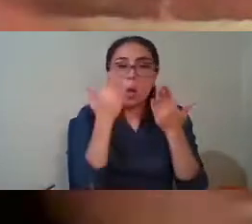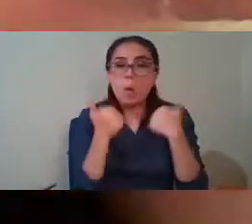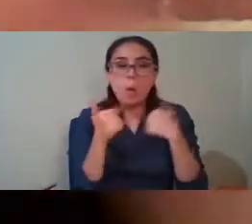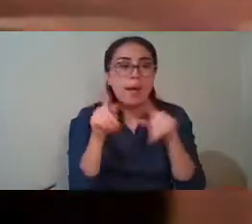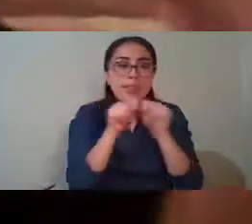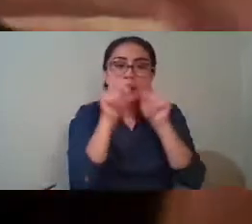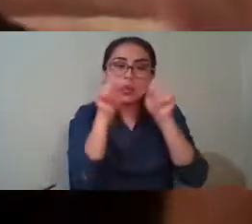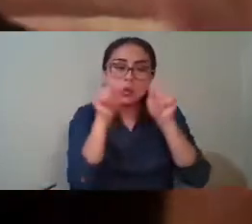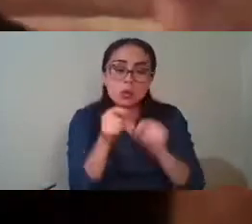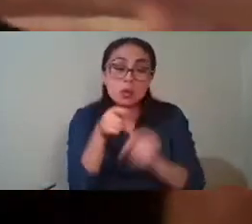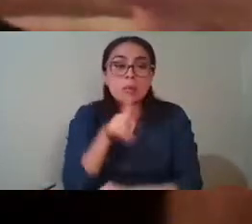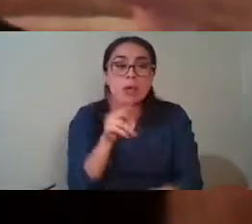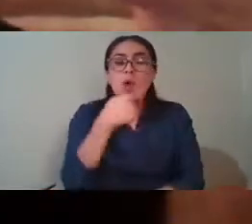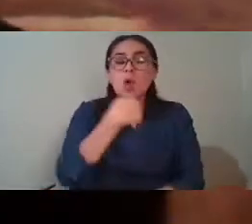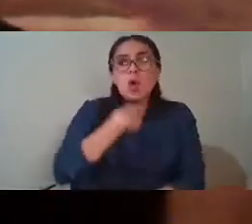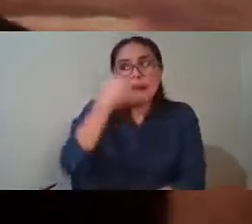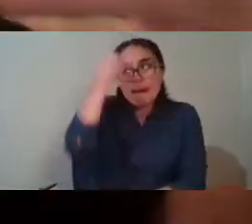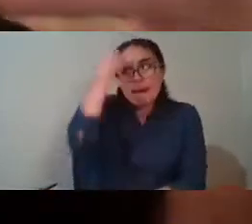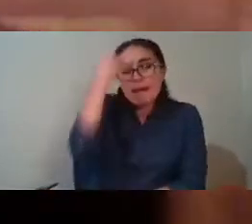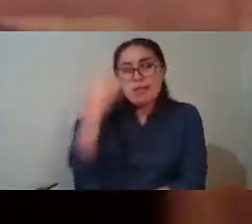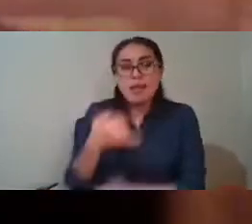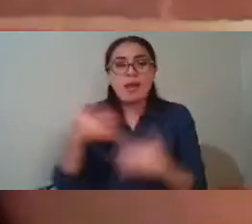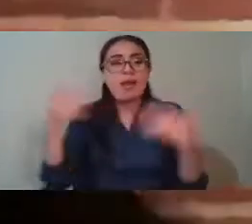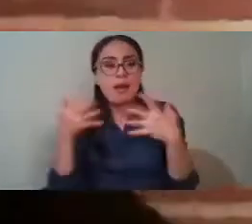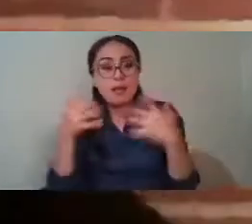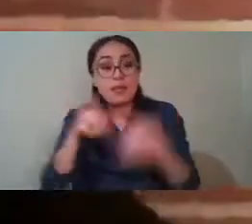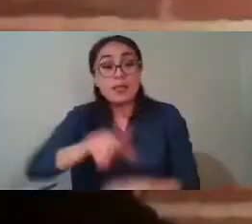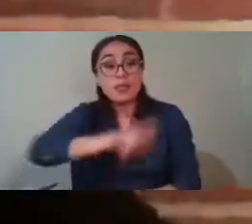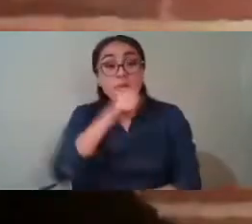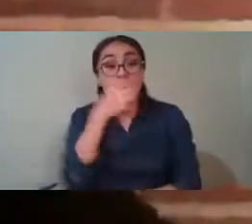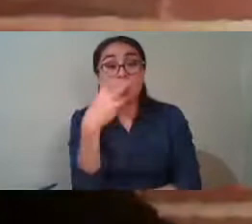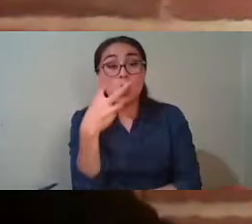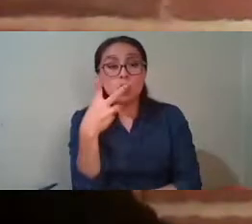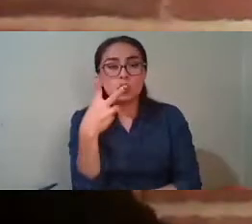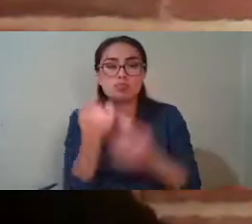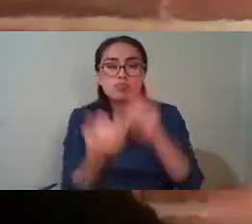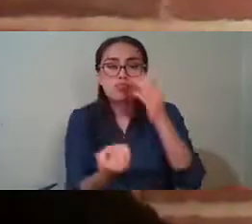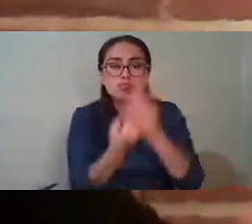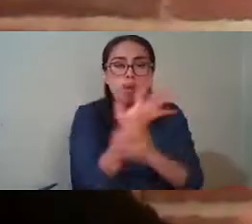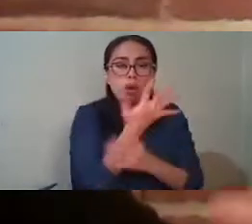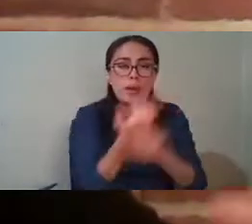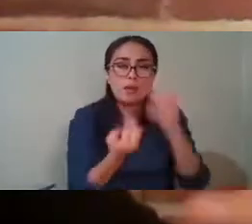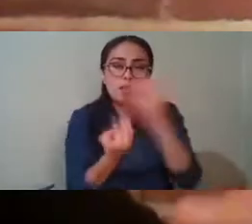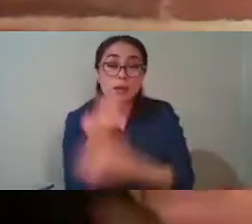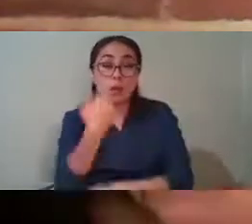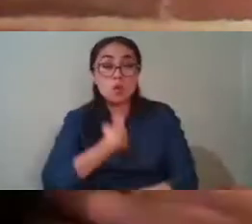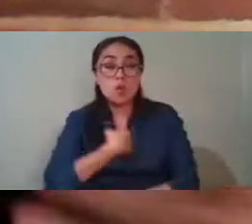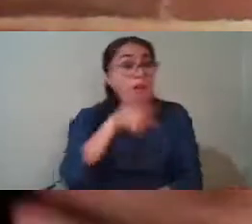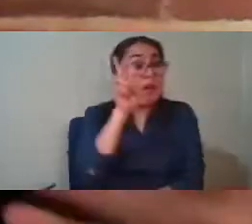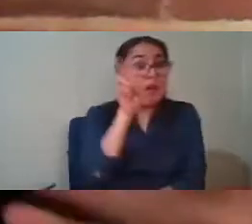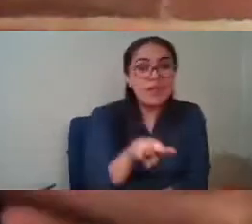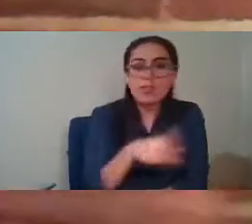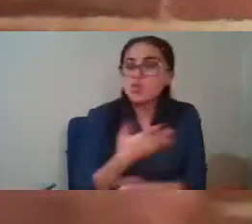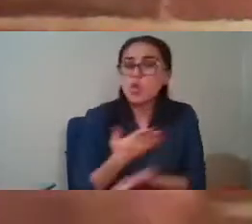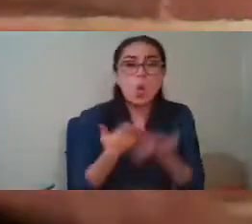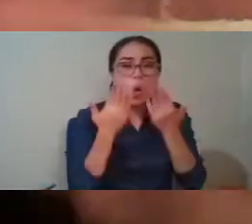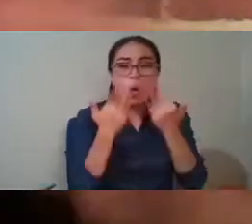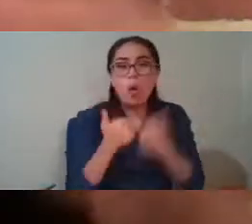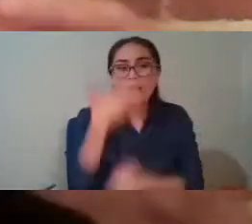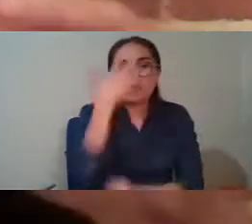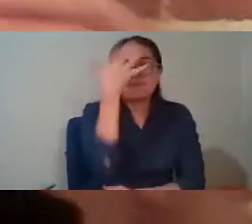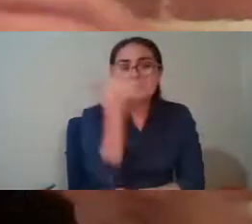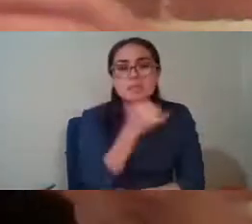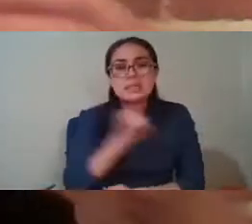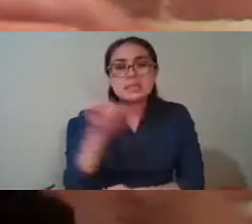titulado y luego abrieron otras dos más. Yo no tengo ninguna capacidad lógica. Yo, por